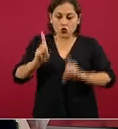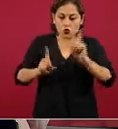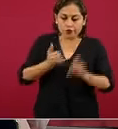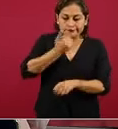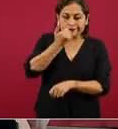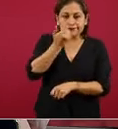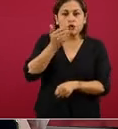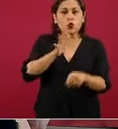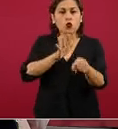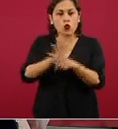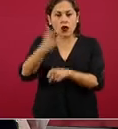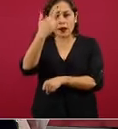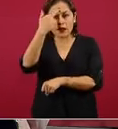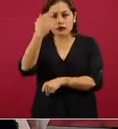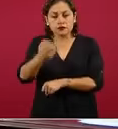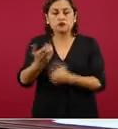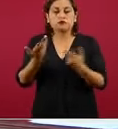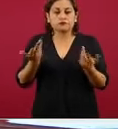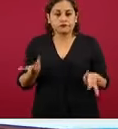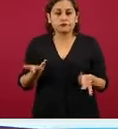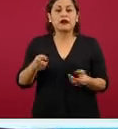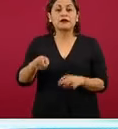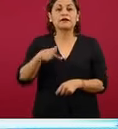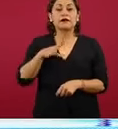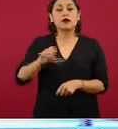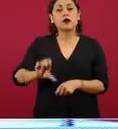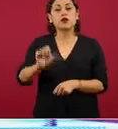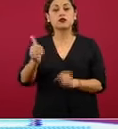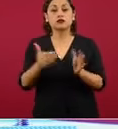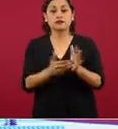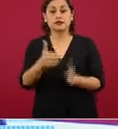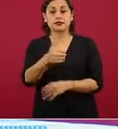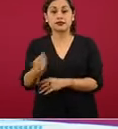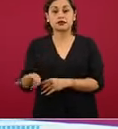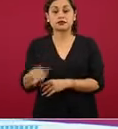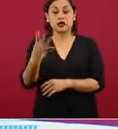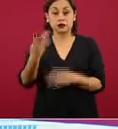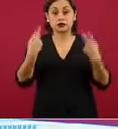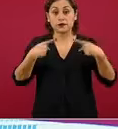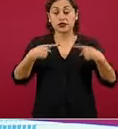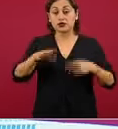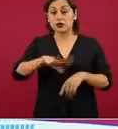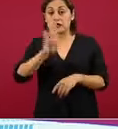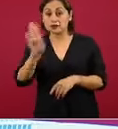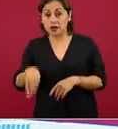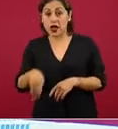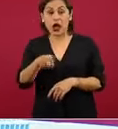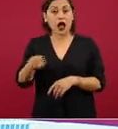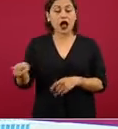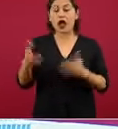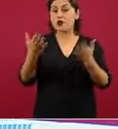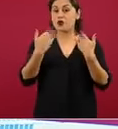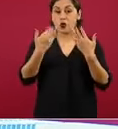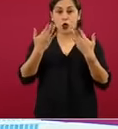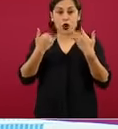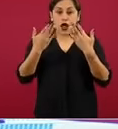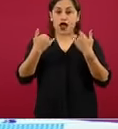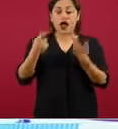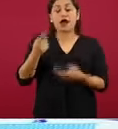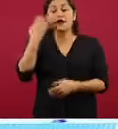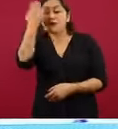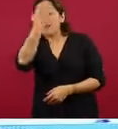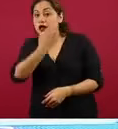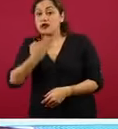esperando resultados. Tenemos 11.614 defunciones que no se les tomó muestra y